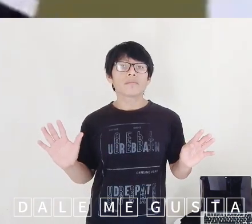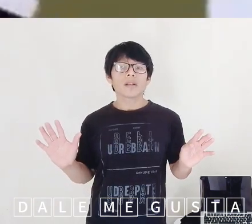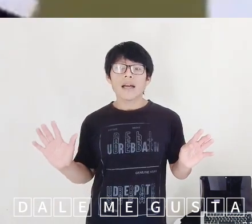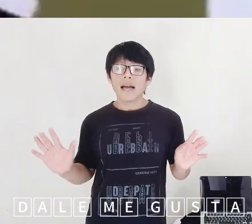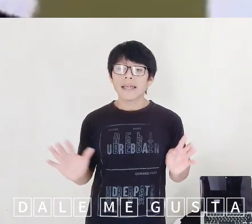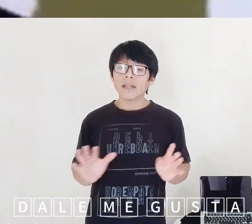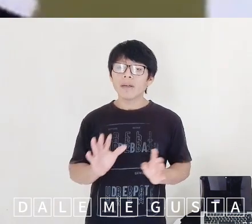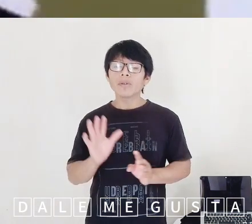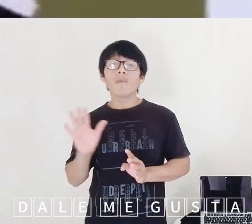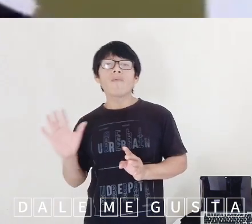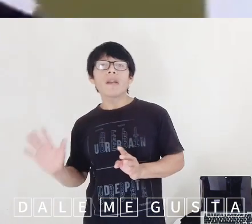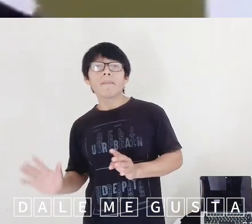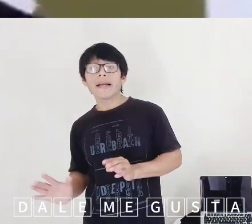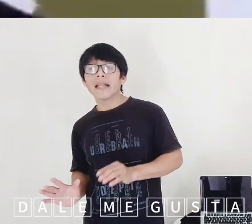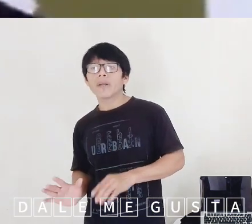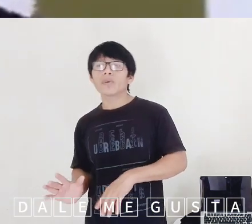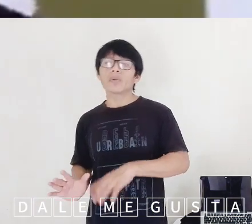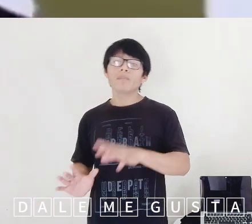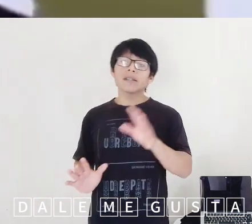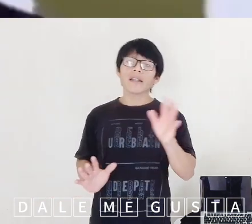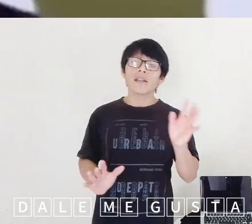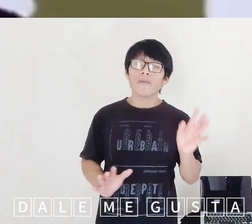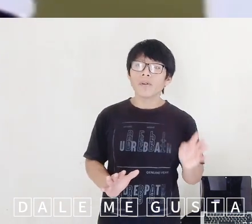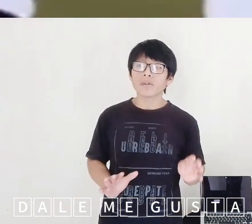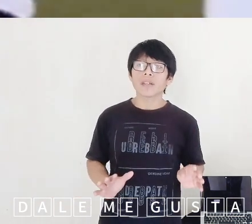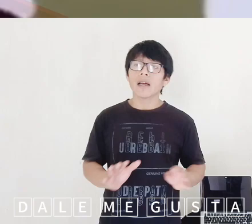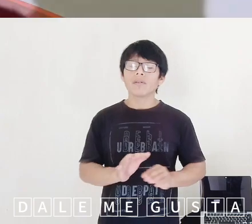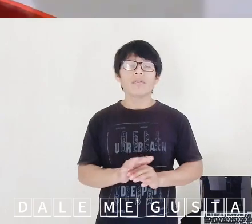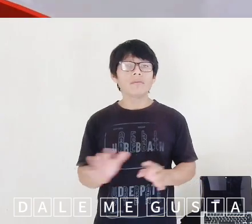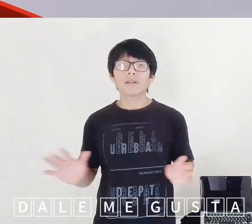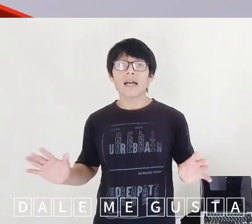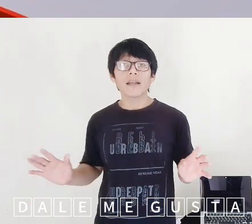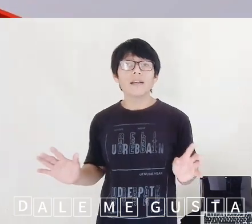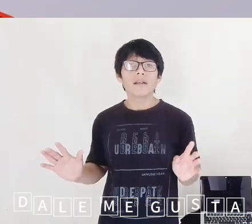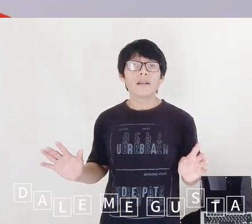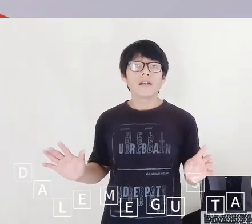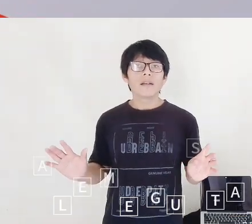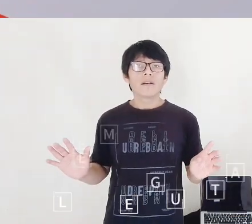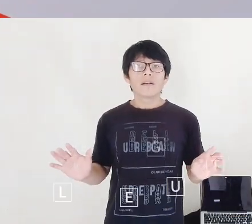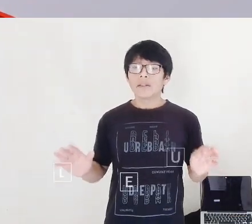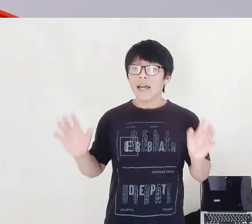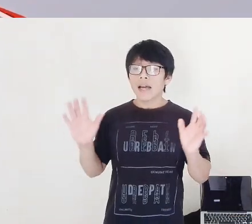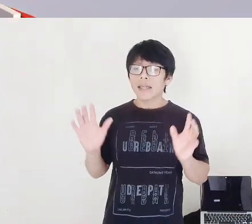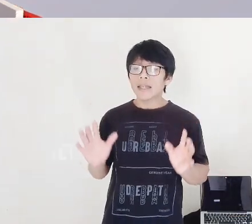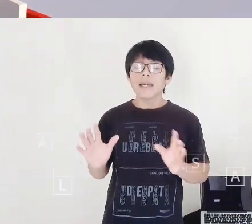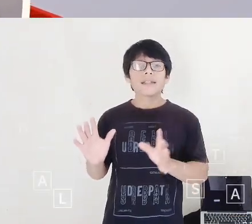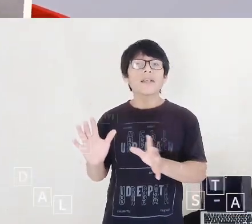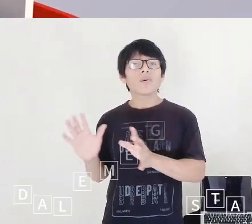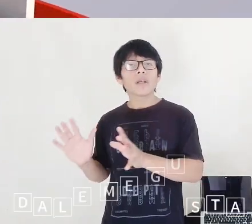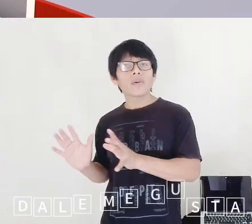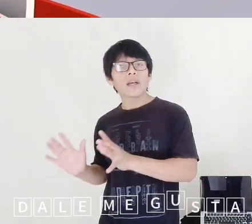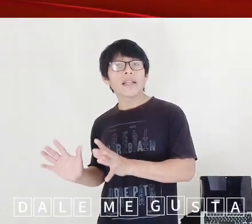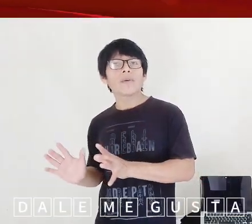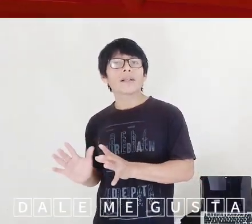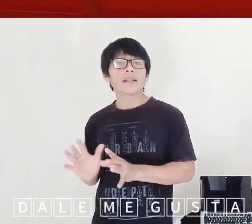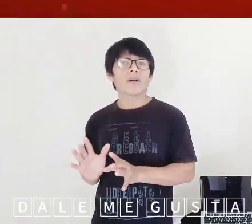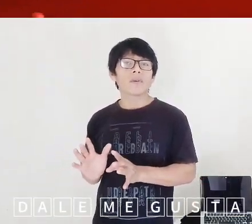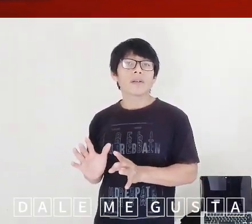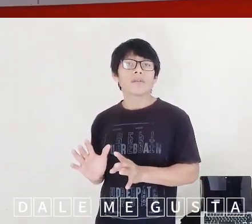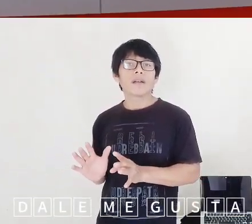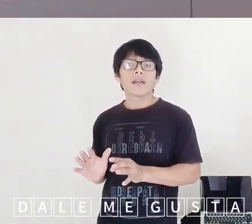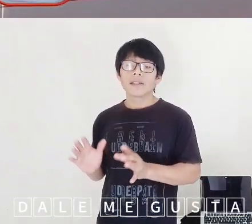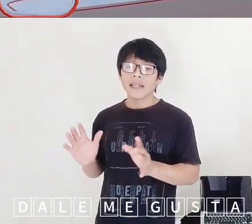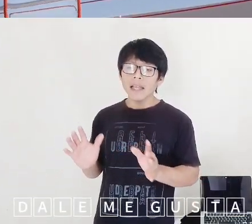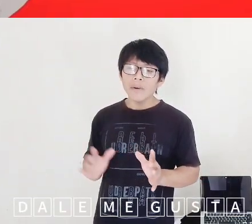solito. Aquí no hay ni un Felipe Calderón, ni un Vicente Fox, o sea, no, nada. O sea, aquí está solito Genaro García